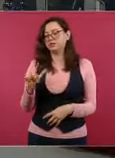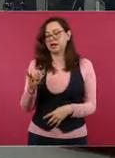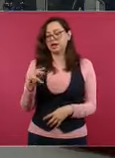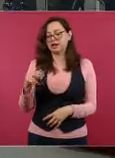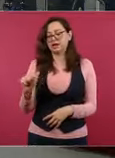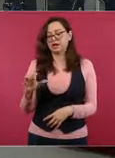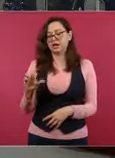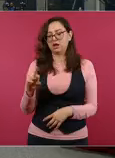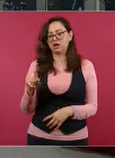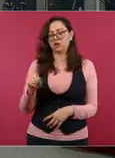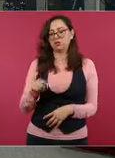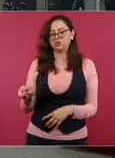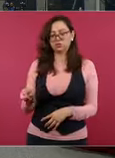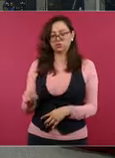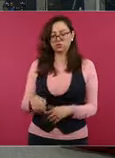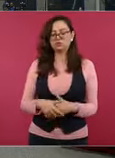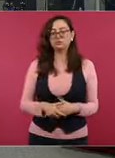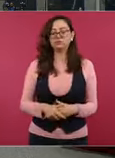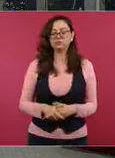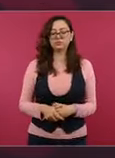Y